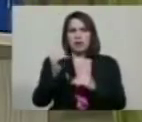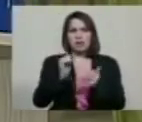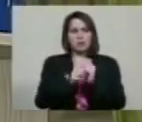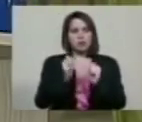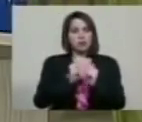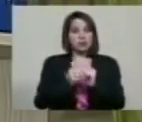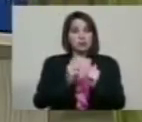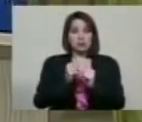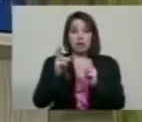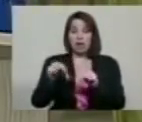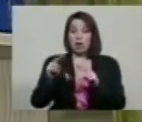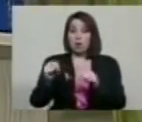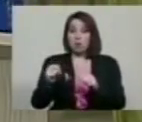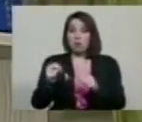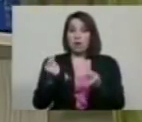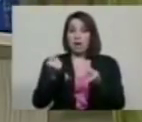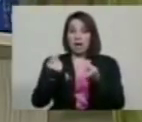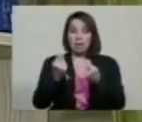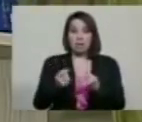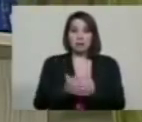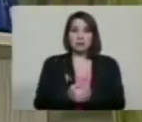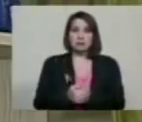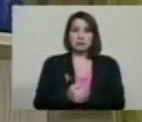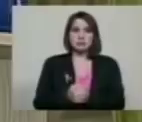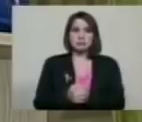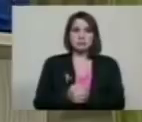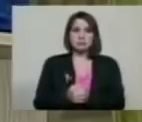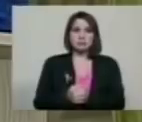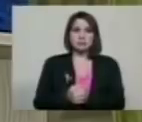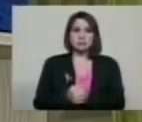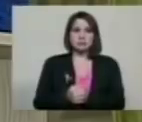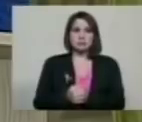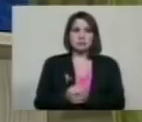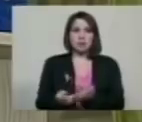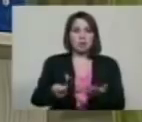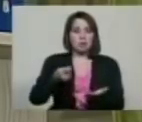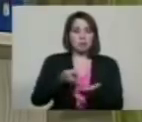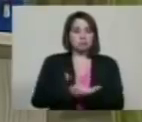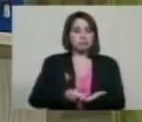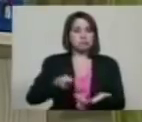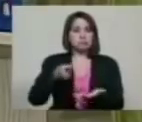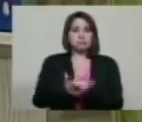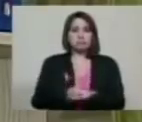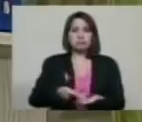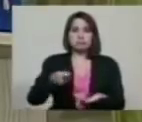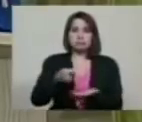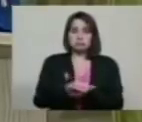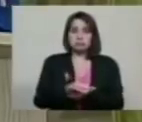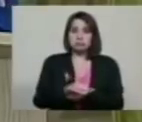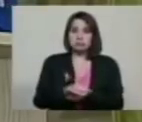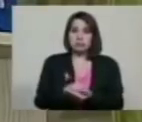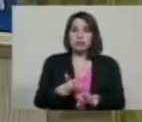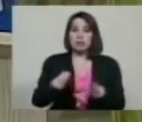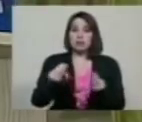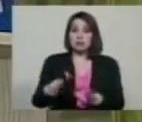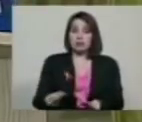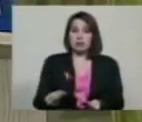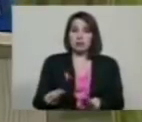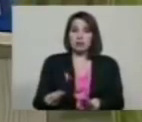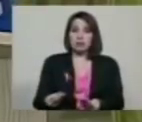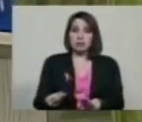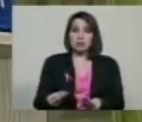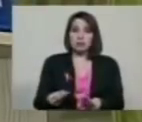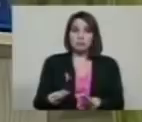jamás. Que ha habido menos recursos, bueno, pero lo hemos contado uno detrás del otro para entregarlo y que las delegaciones